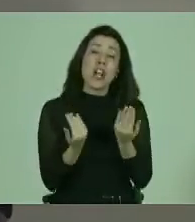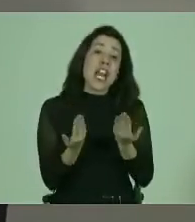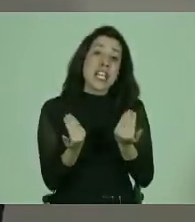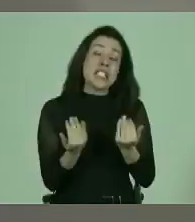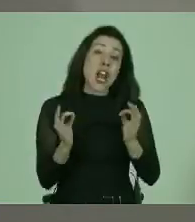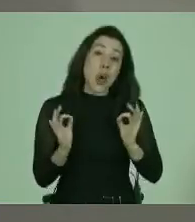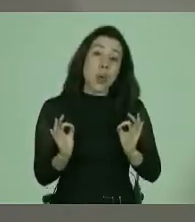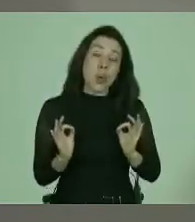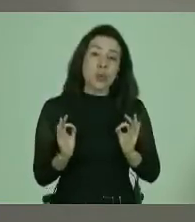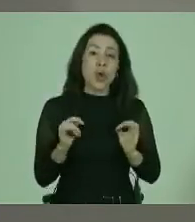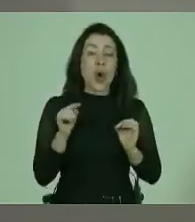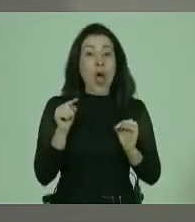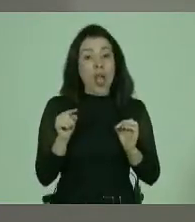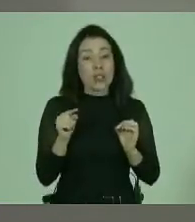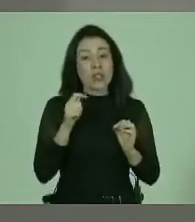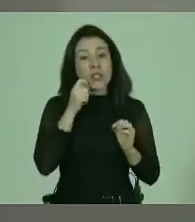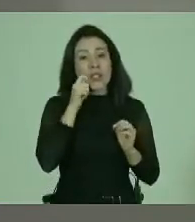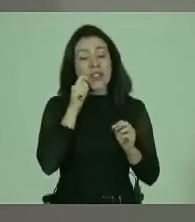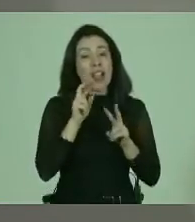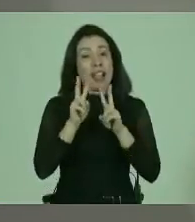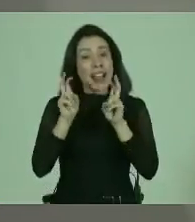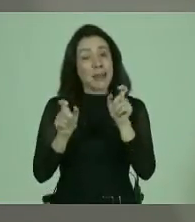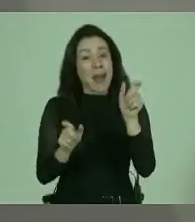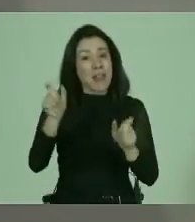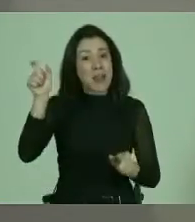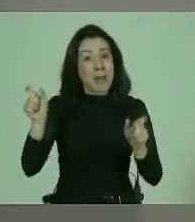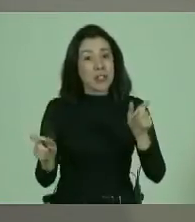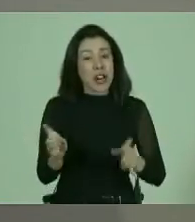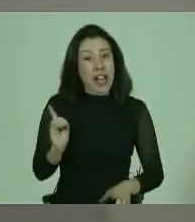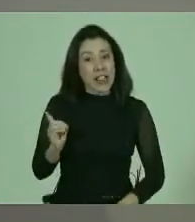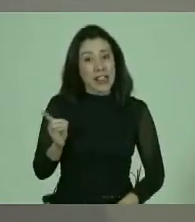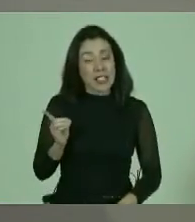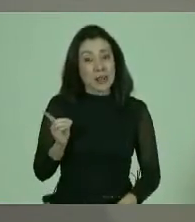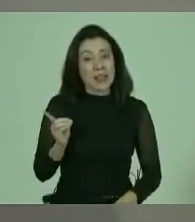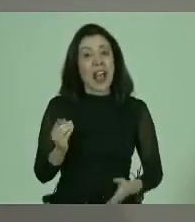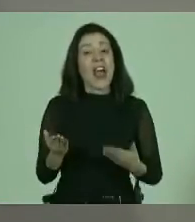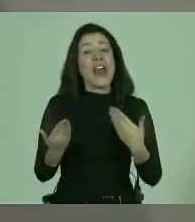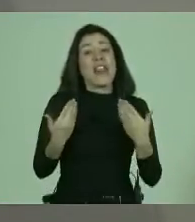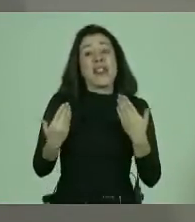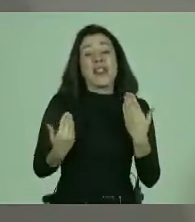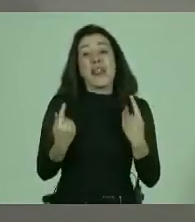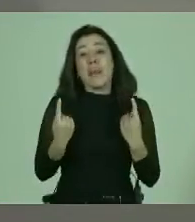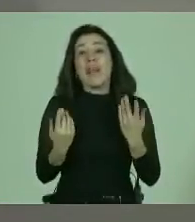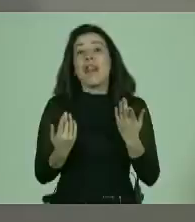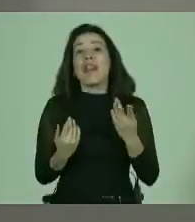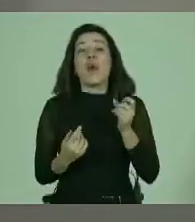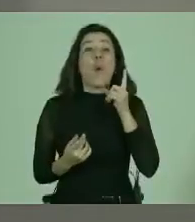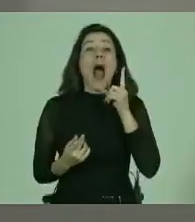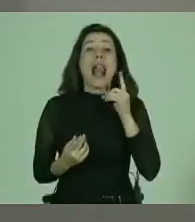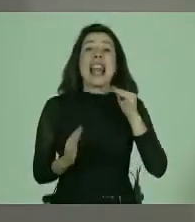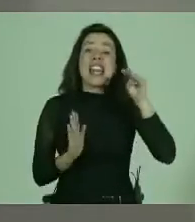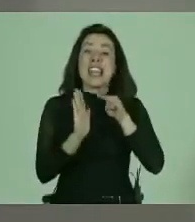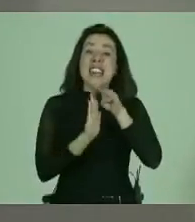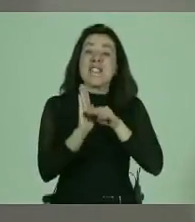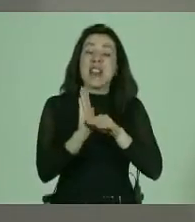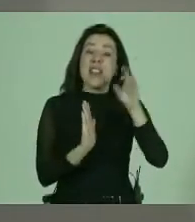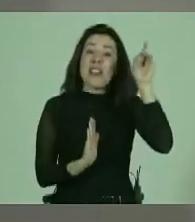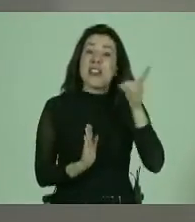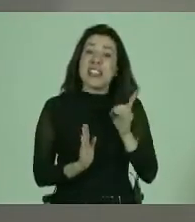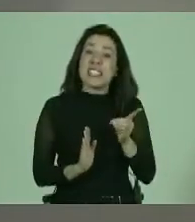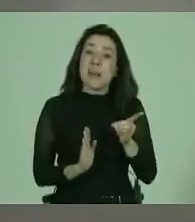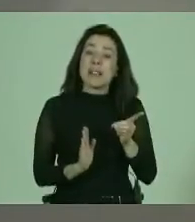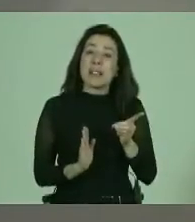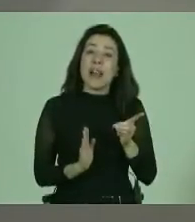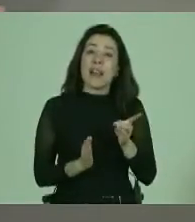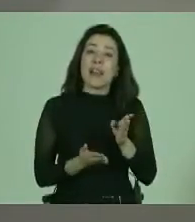claro eso supone que en el ámbito de las personas con discapacidad dependiendo de qué discapacidad ahora falta hacer